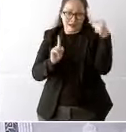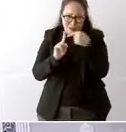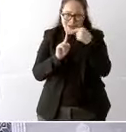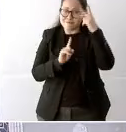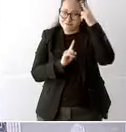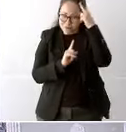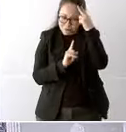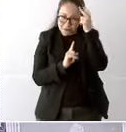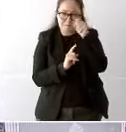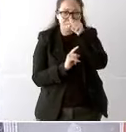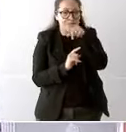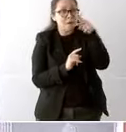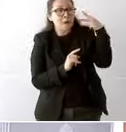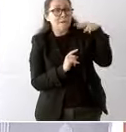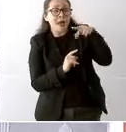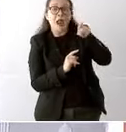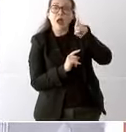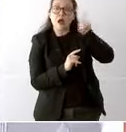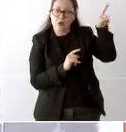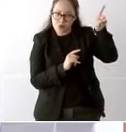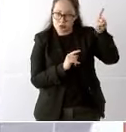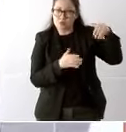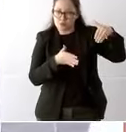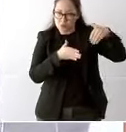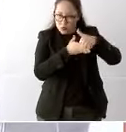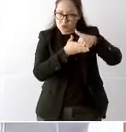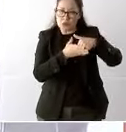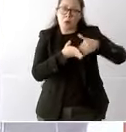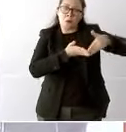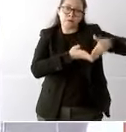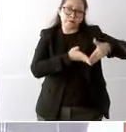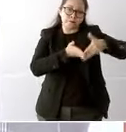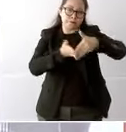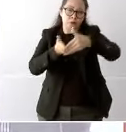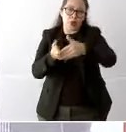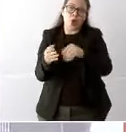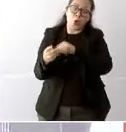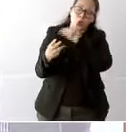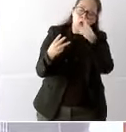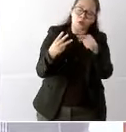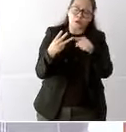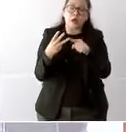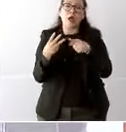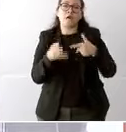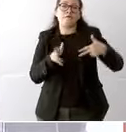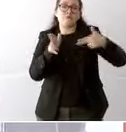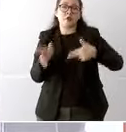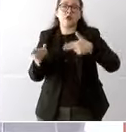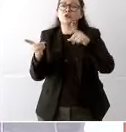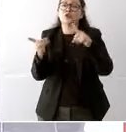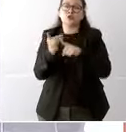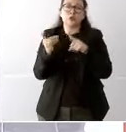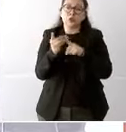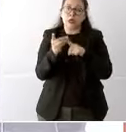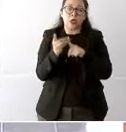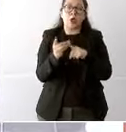y la vía del ferrocarril de Salina Cruz a